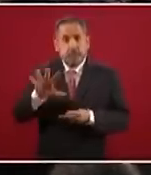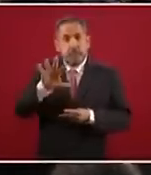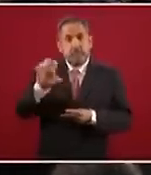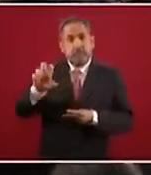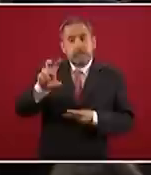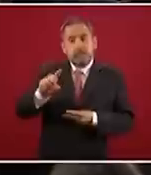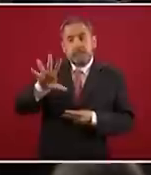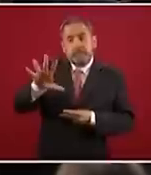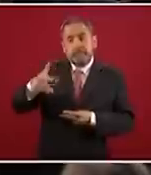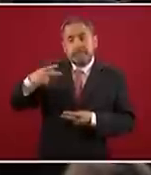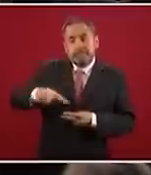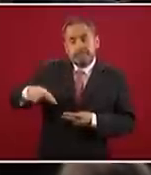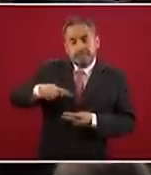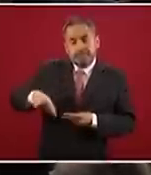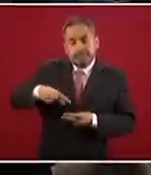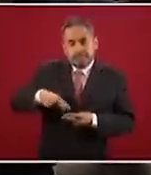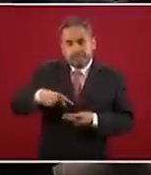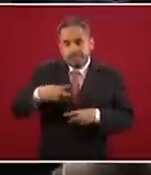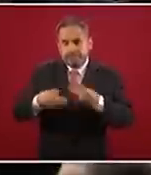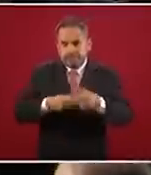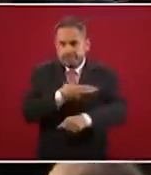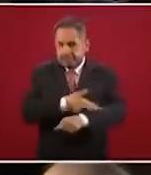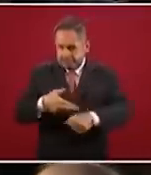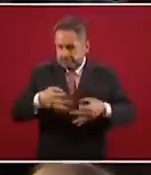535 personas en proceso,